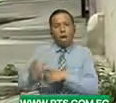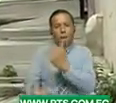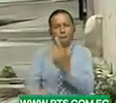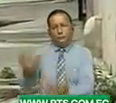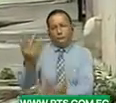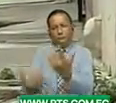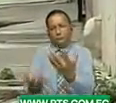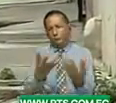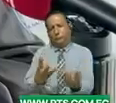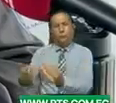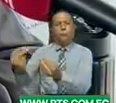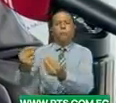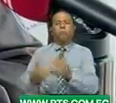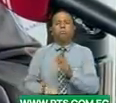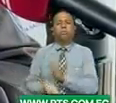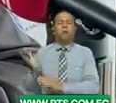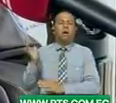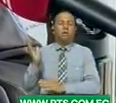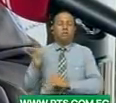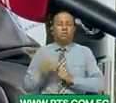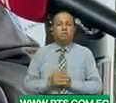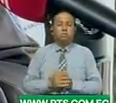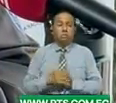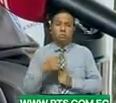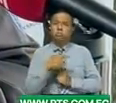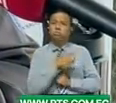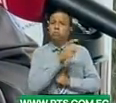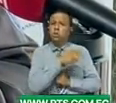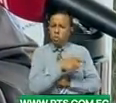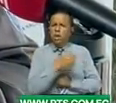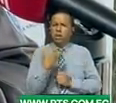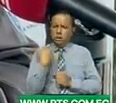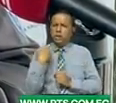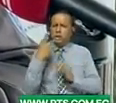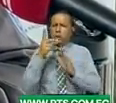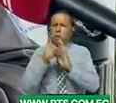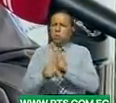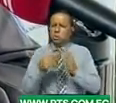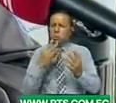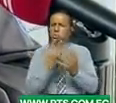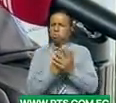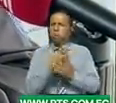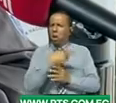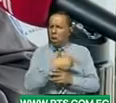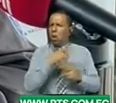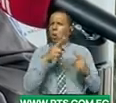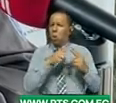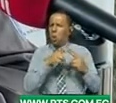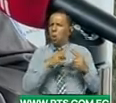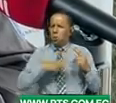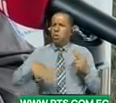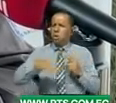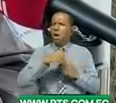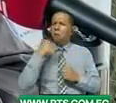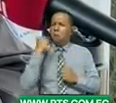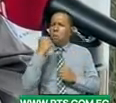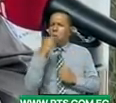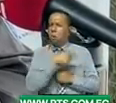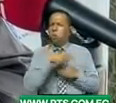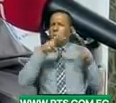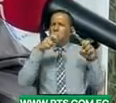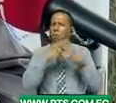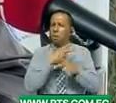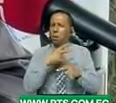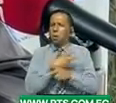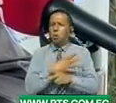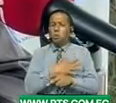del barrio Amazonas. Tiene antecedentes penales, es una persona muy conocida en el mundo delictivo,